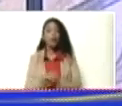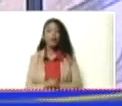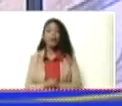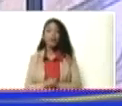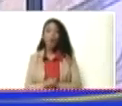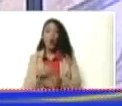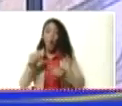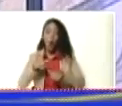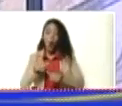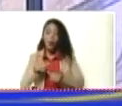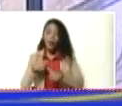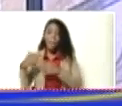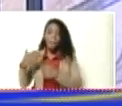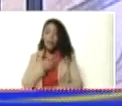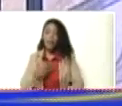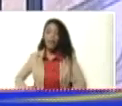Unidos.